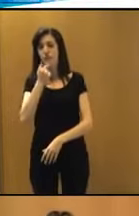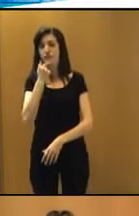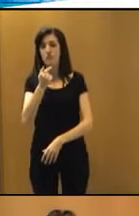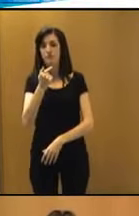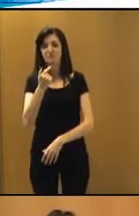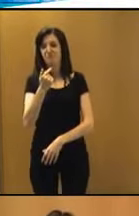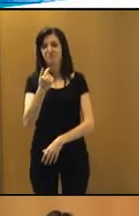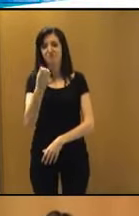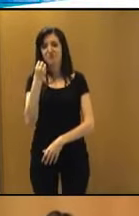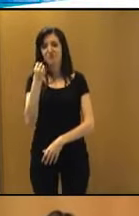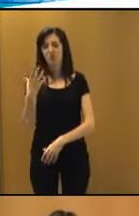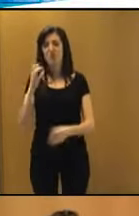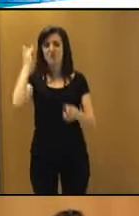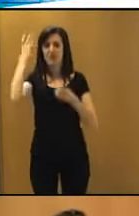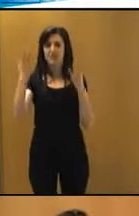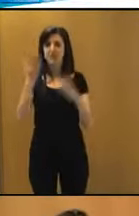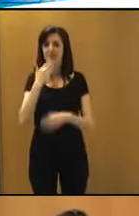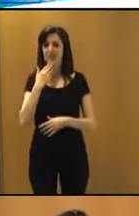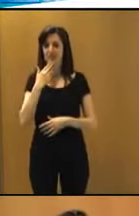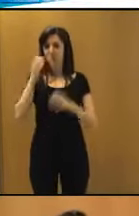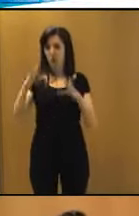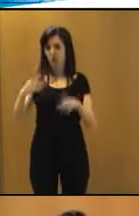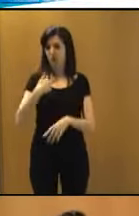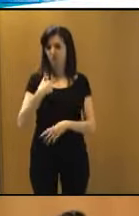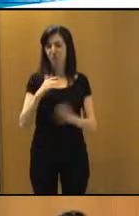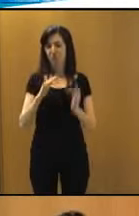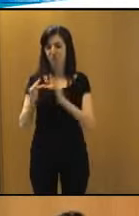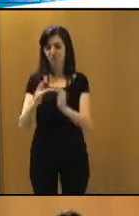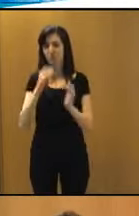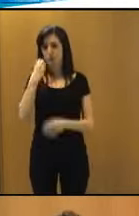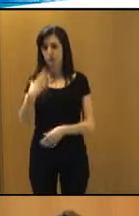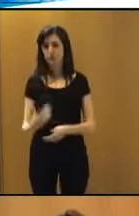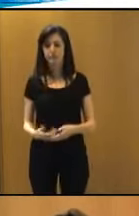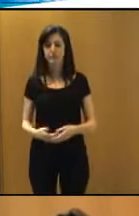porcentaje prefiere relacionarse o hacer actividades con gente de su misma edad.